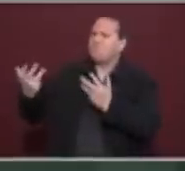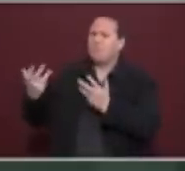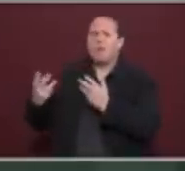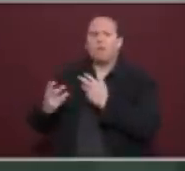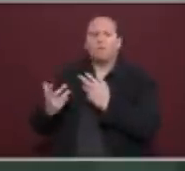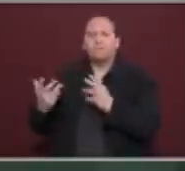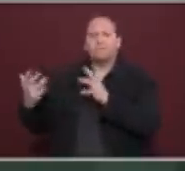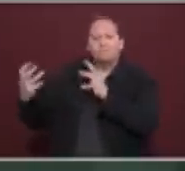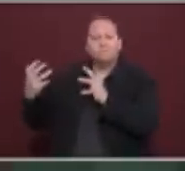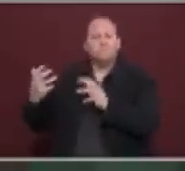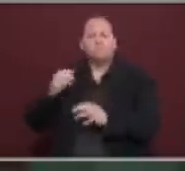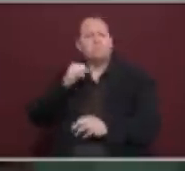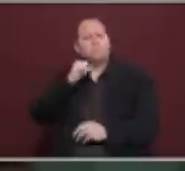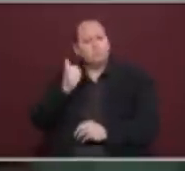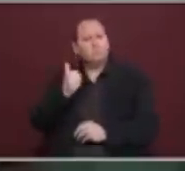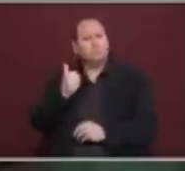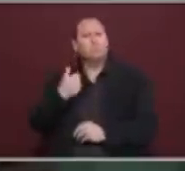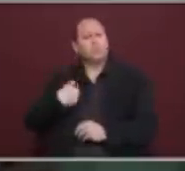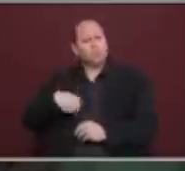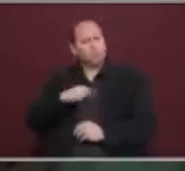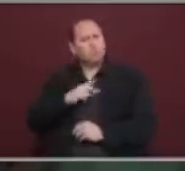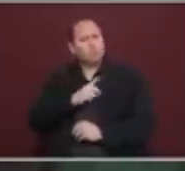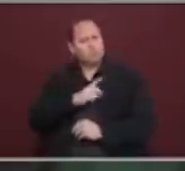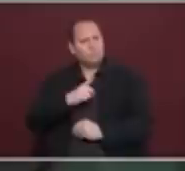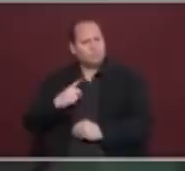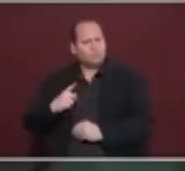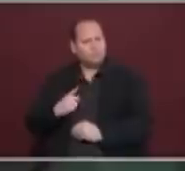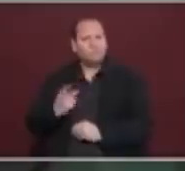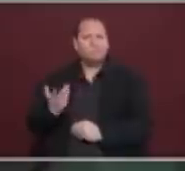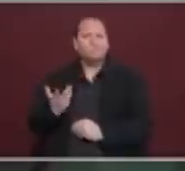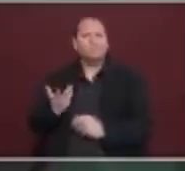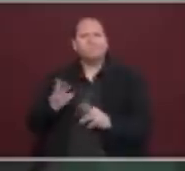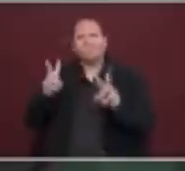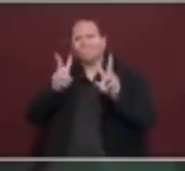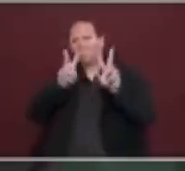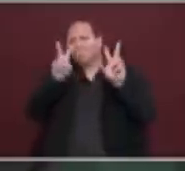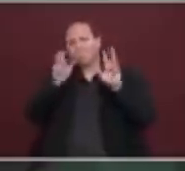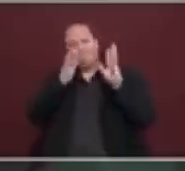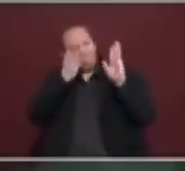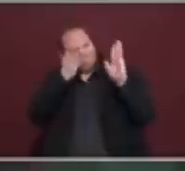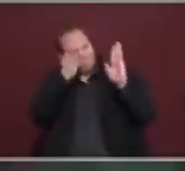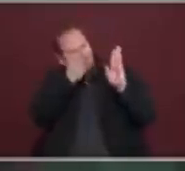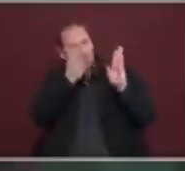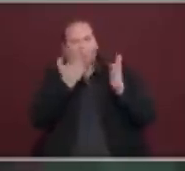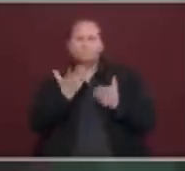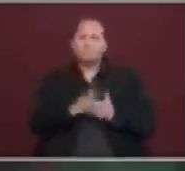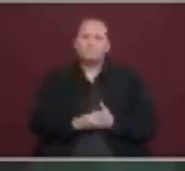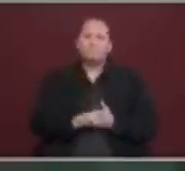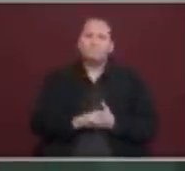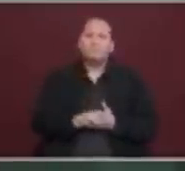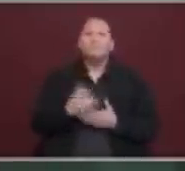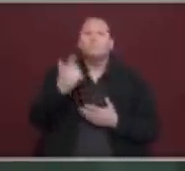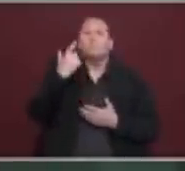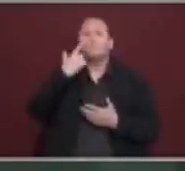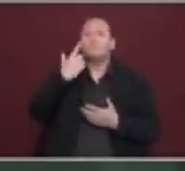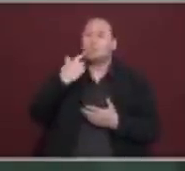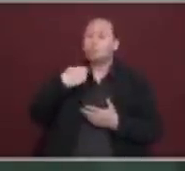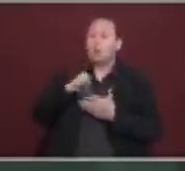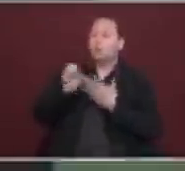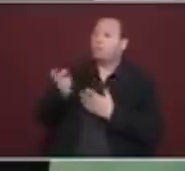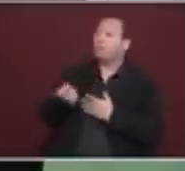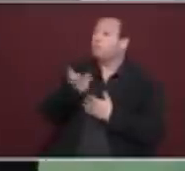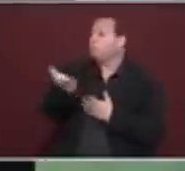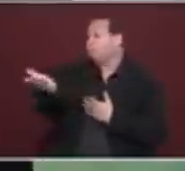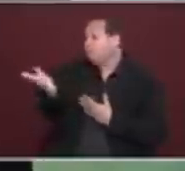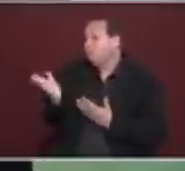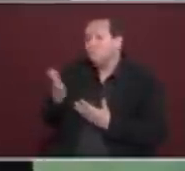teníamos tenemos que atender este asunto a ver yo les pregunto a ustedes